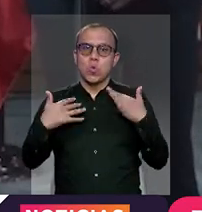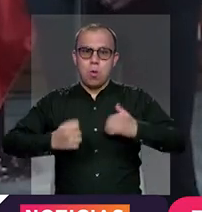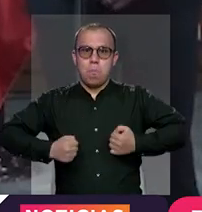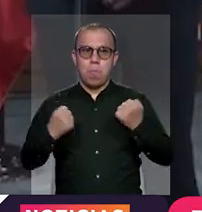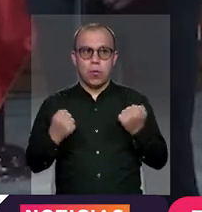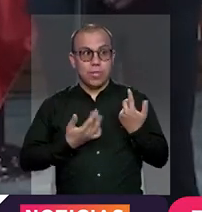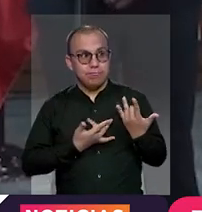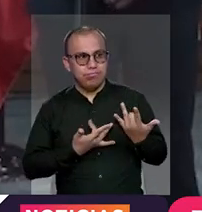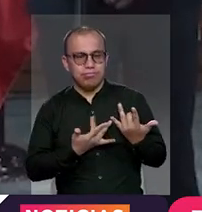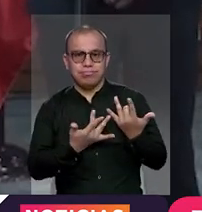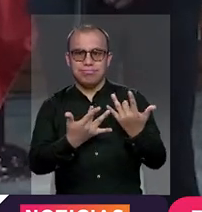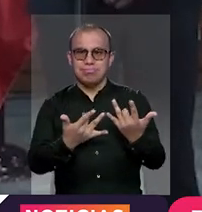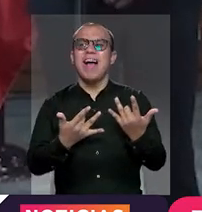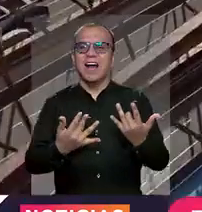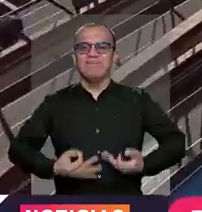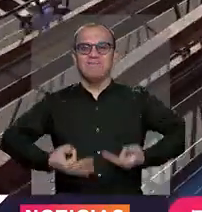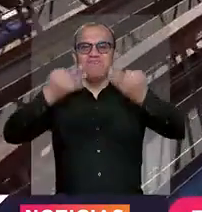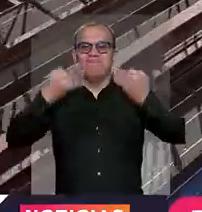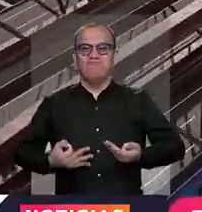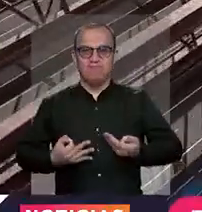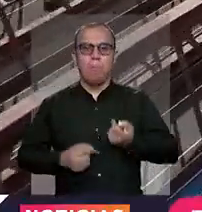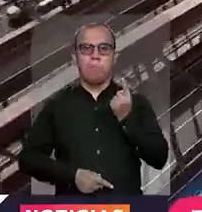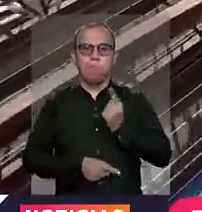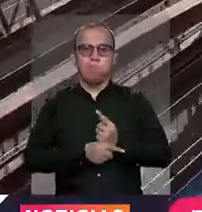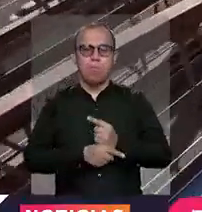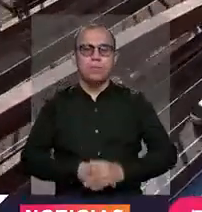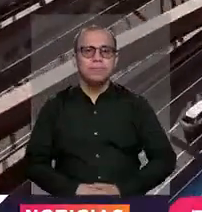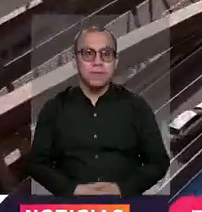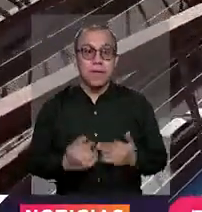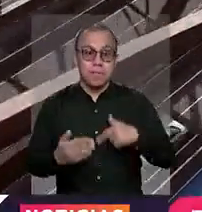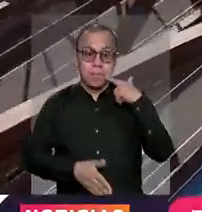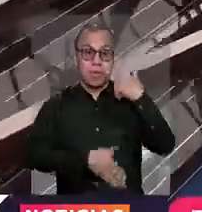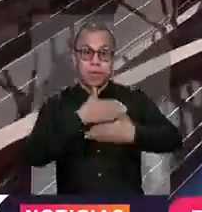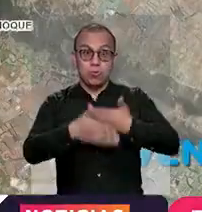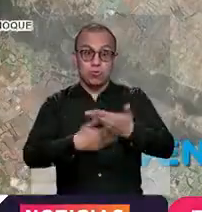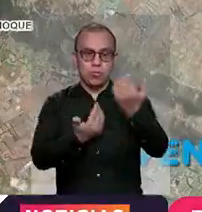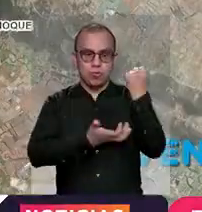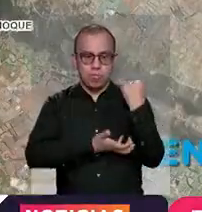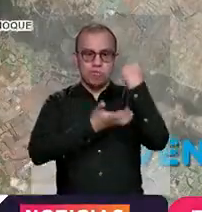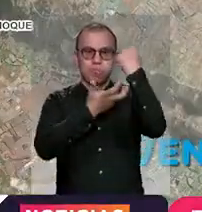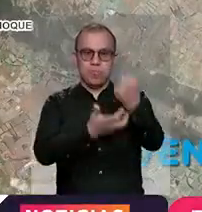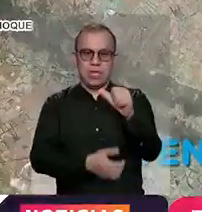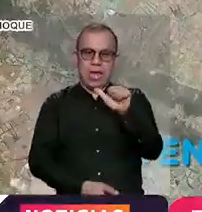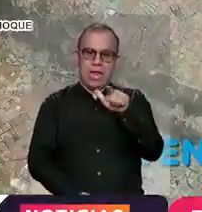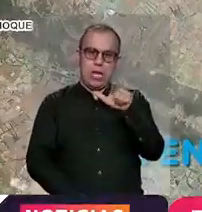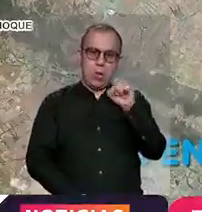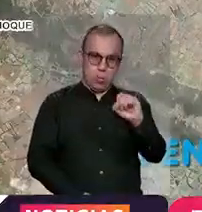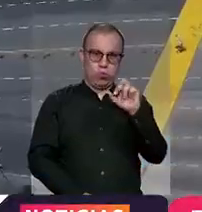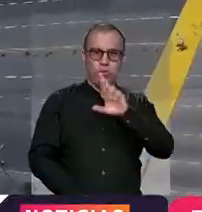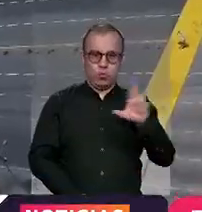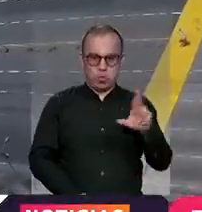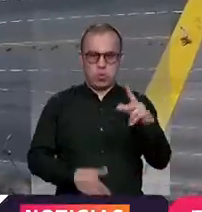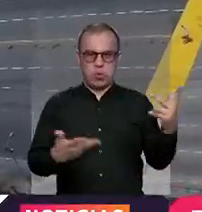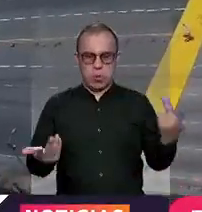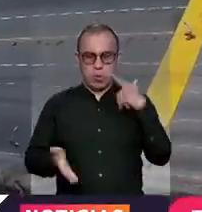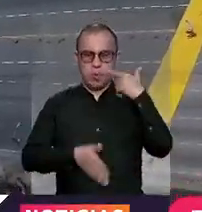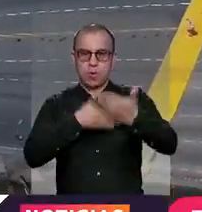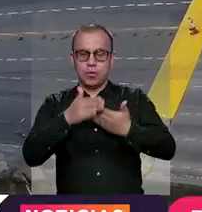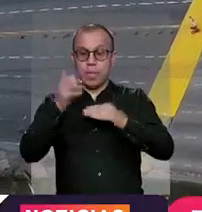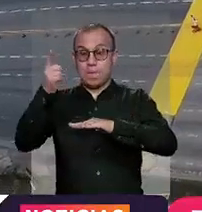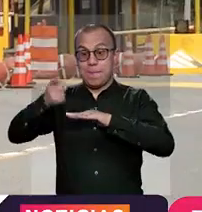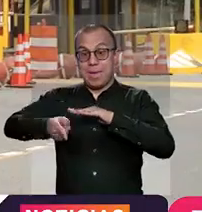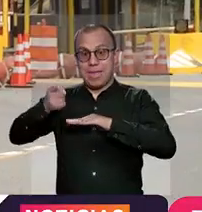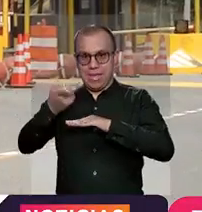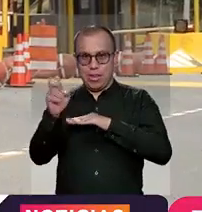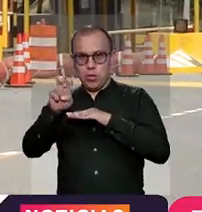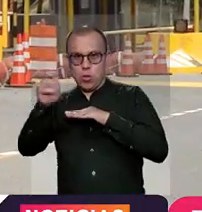por años y que finalmente podemos concretar. Parte de la financiación de los proyectos de la Alo Sur y Accesos 2 saldrán de los peajes ubicados